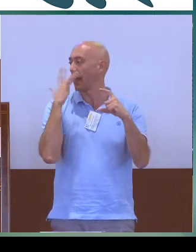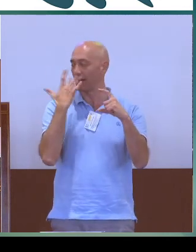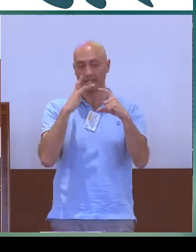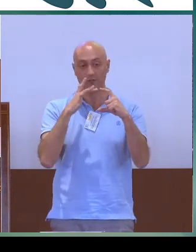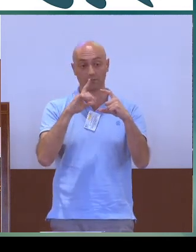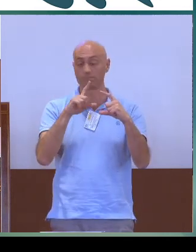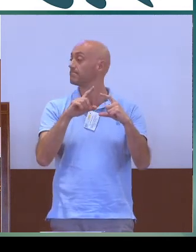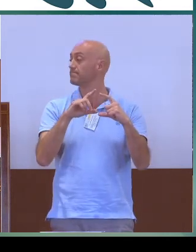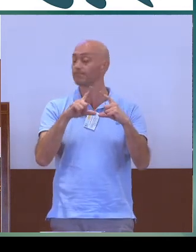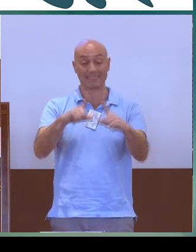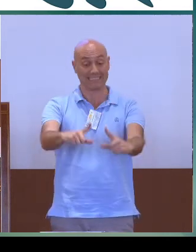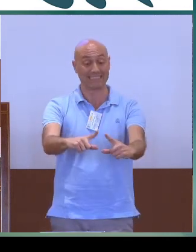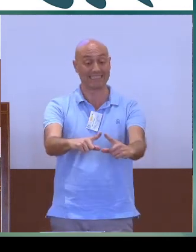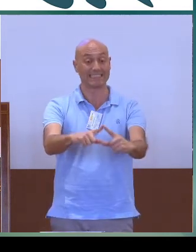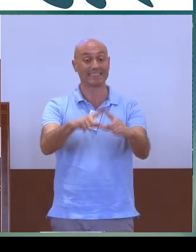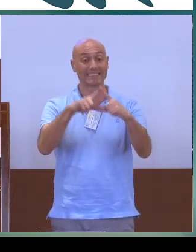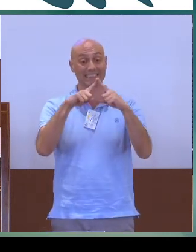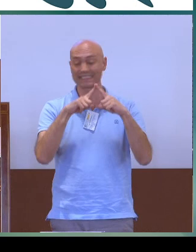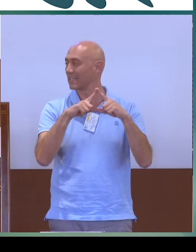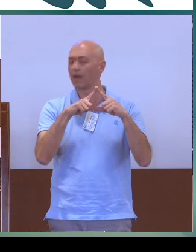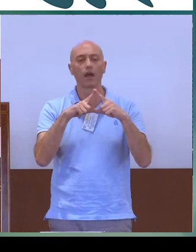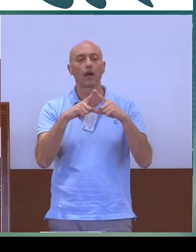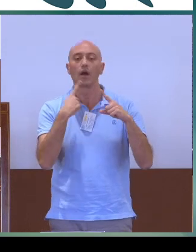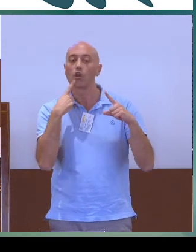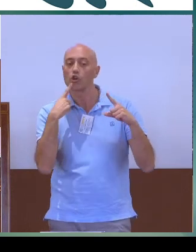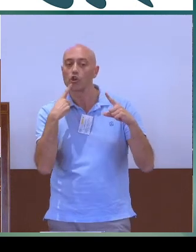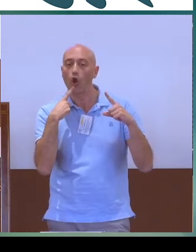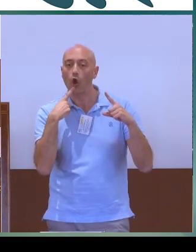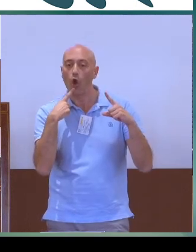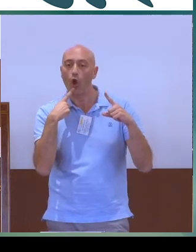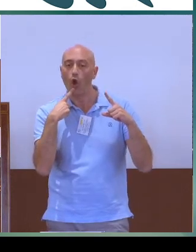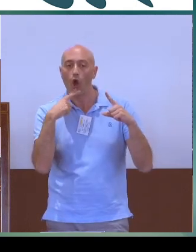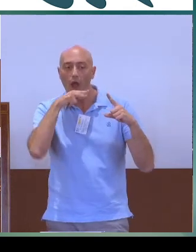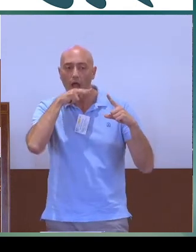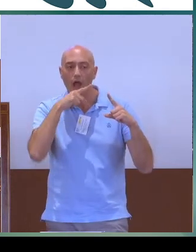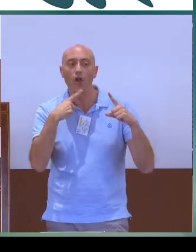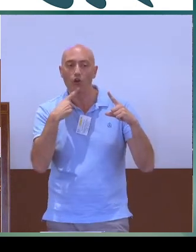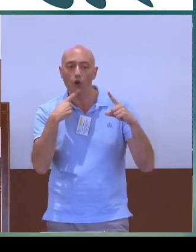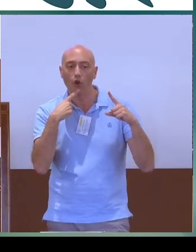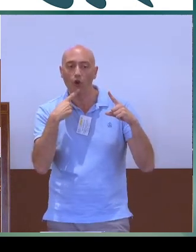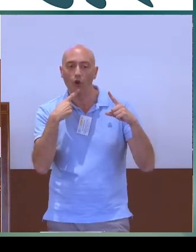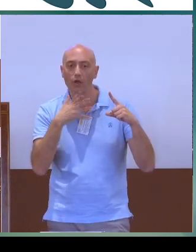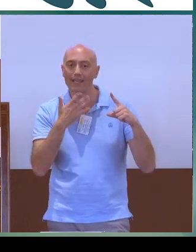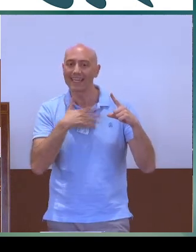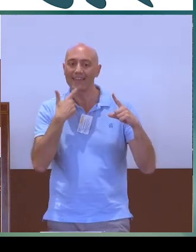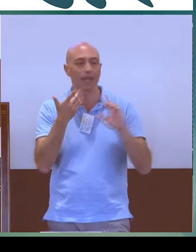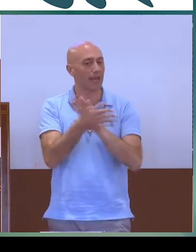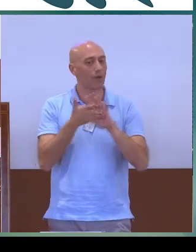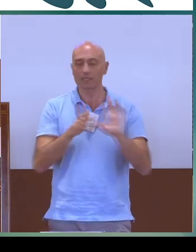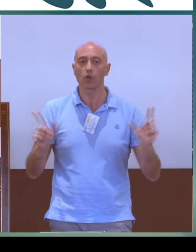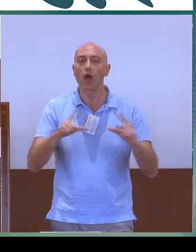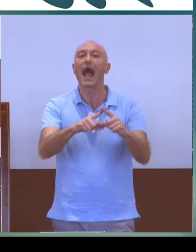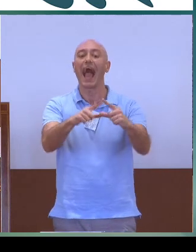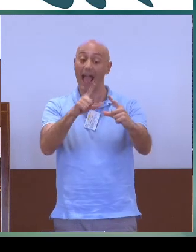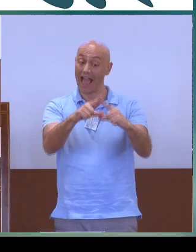amarillo. Y luego tenían que cambiar para castellano y decir rojo e inhibir la lengua de signos. Y así